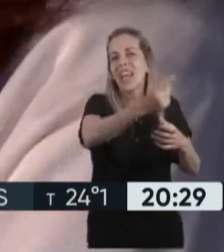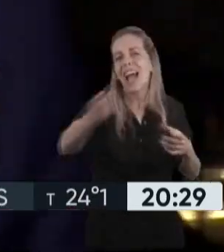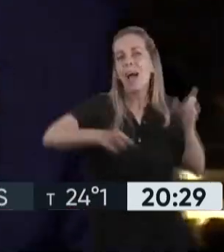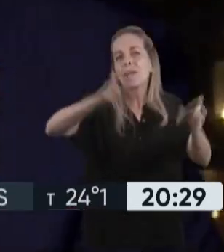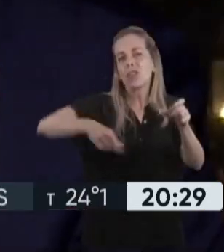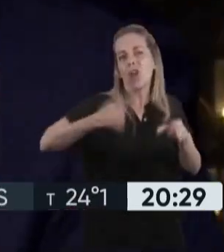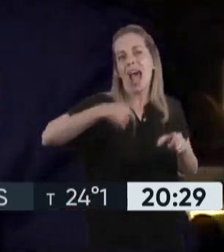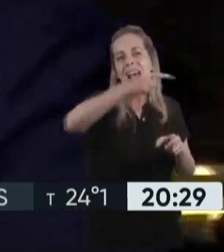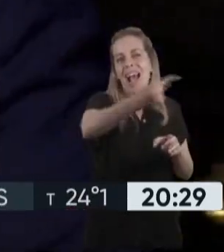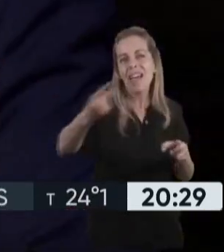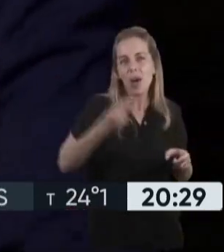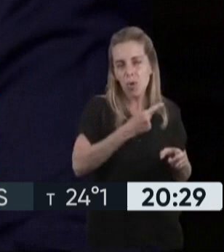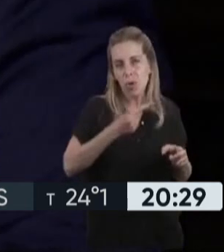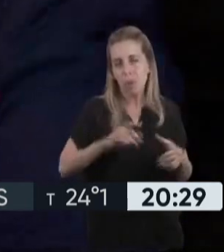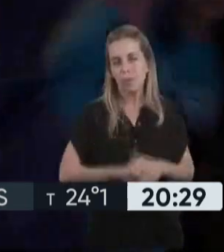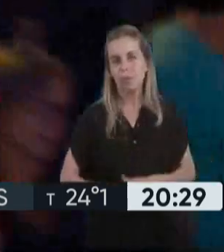argentina.